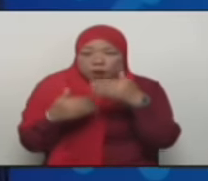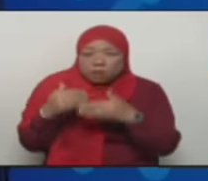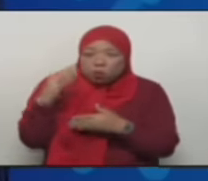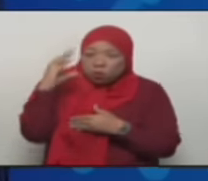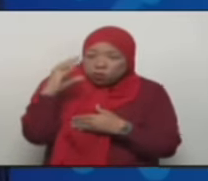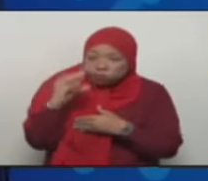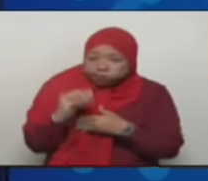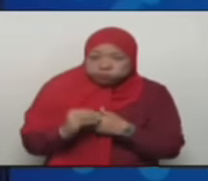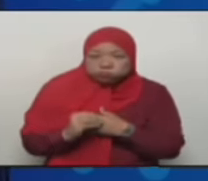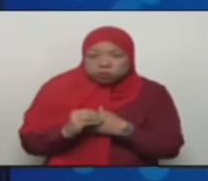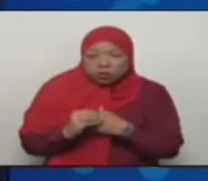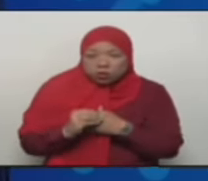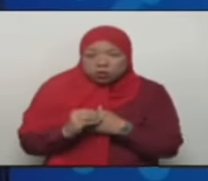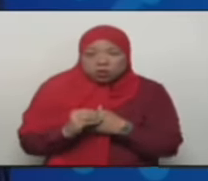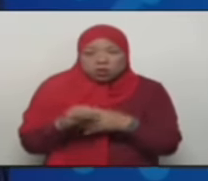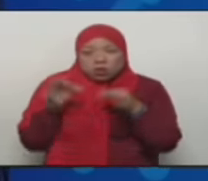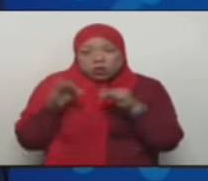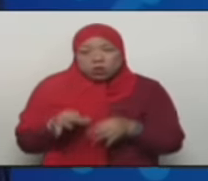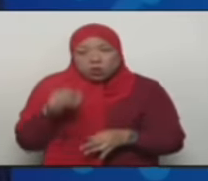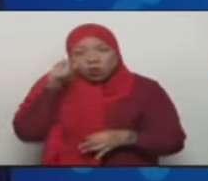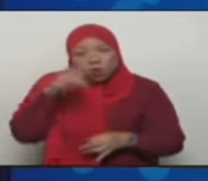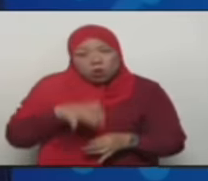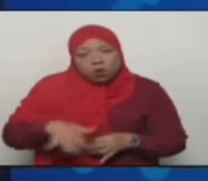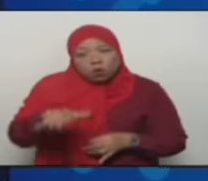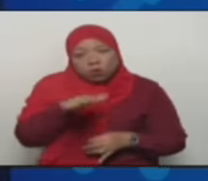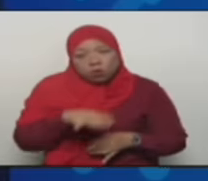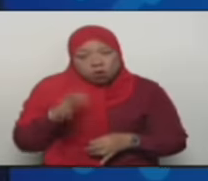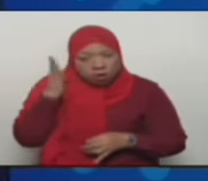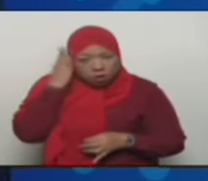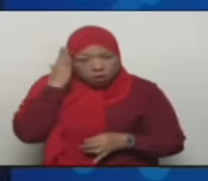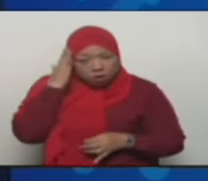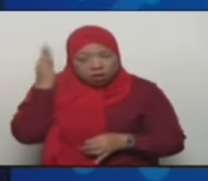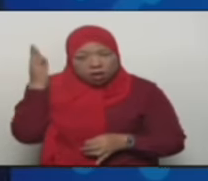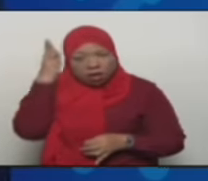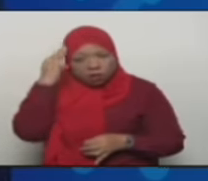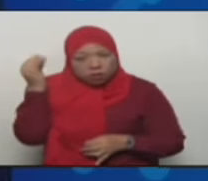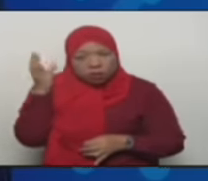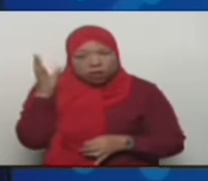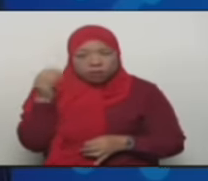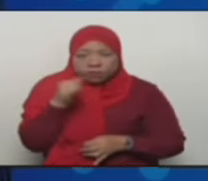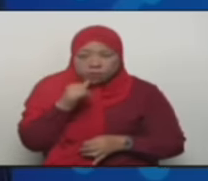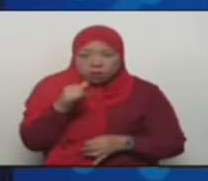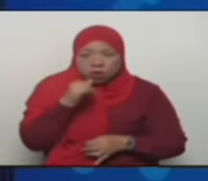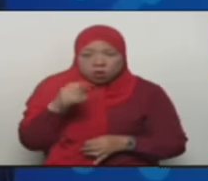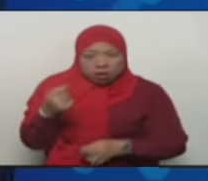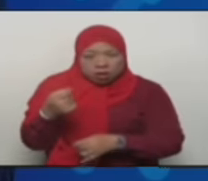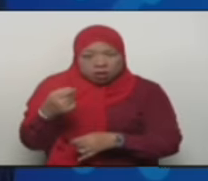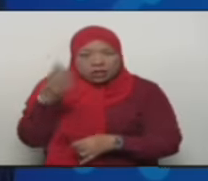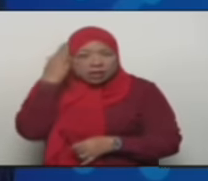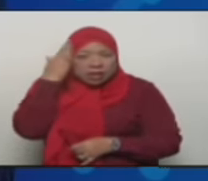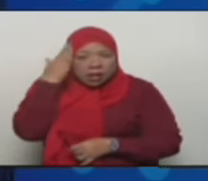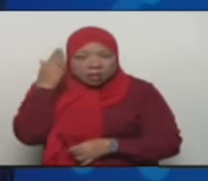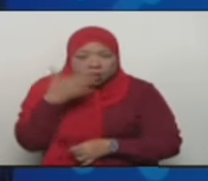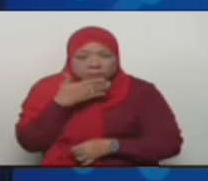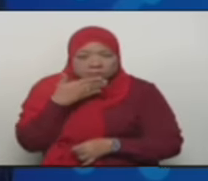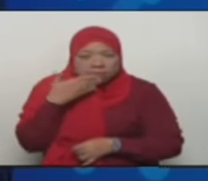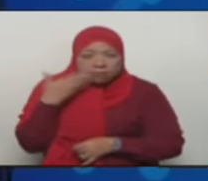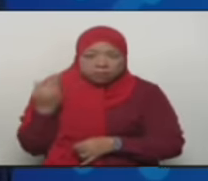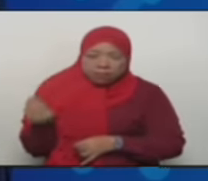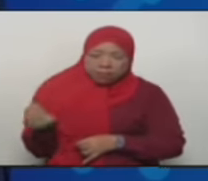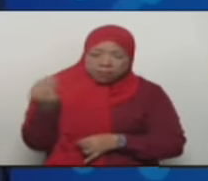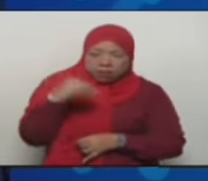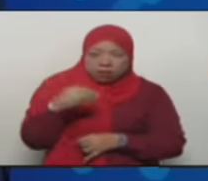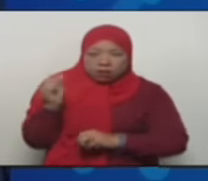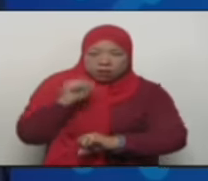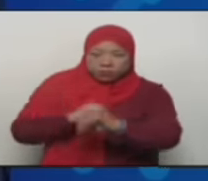infalibles. Y nuestro pueblo, con toda esa creatividad, tiene la vacuna mayor que podamos tener